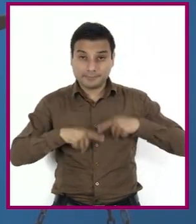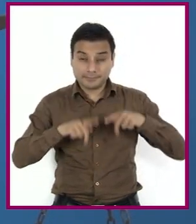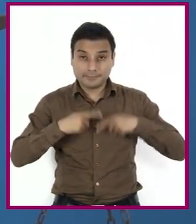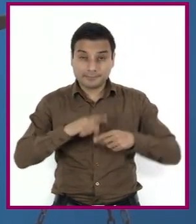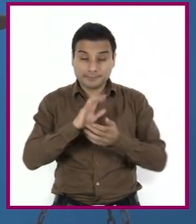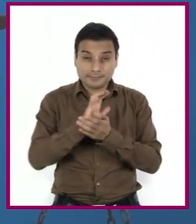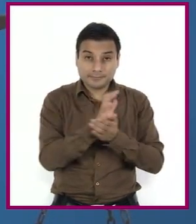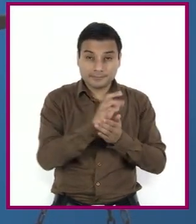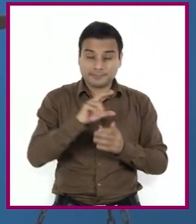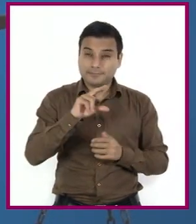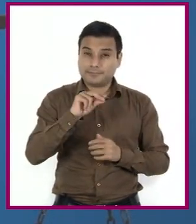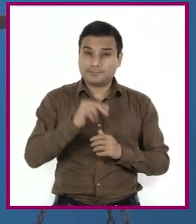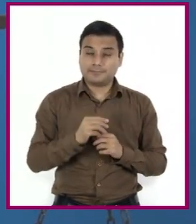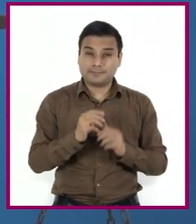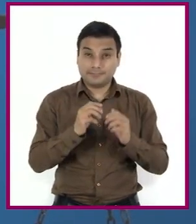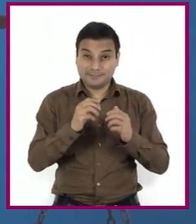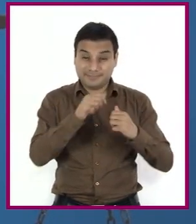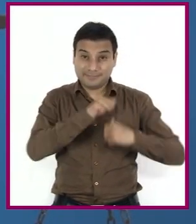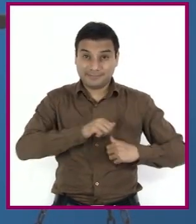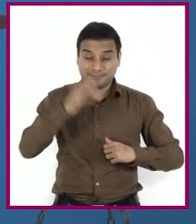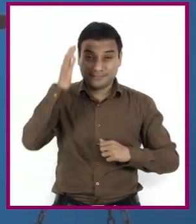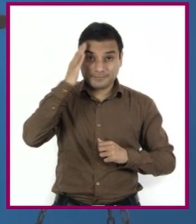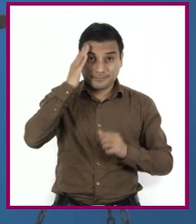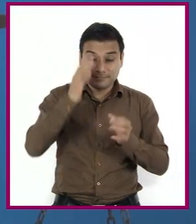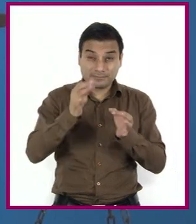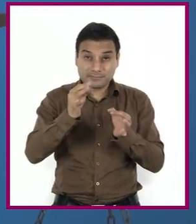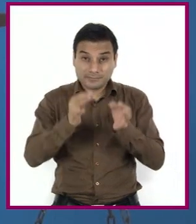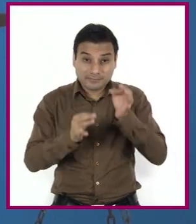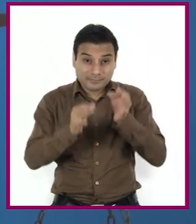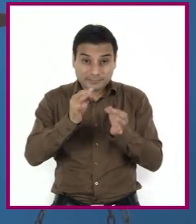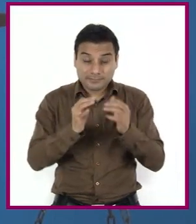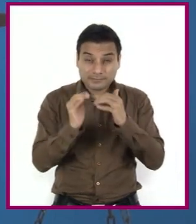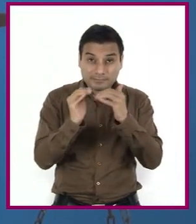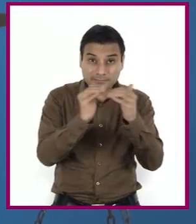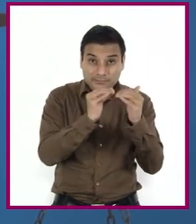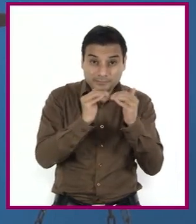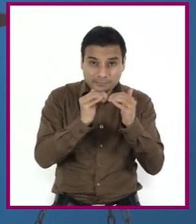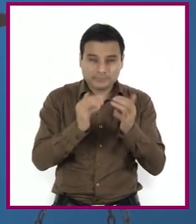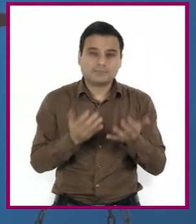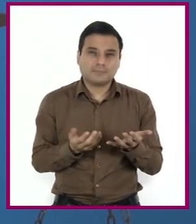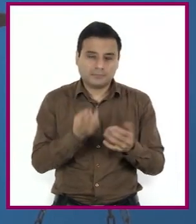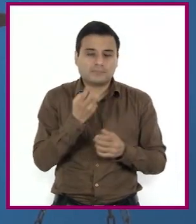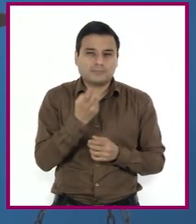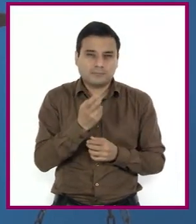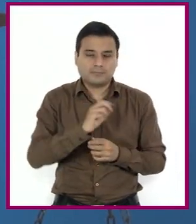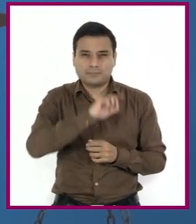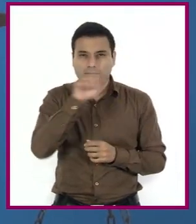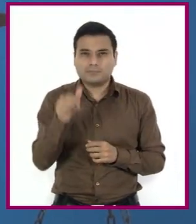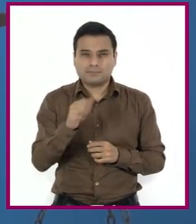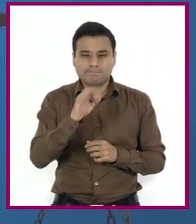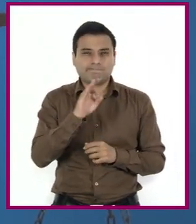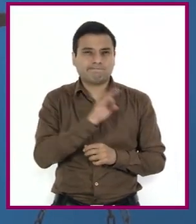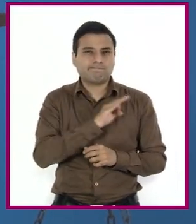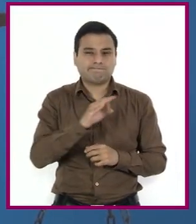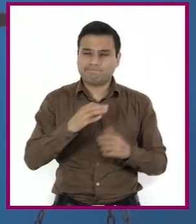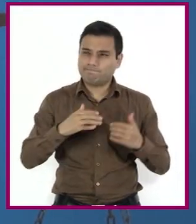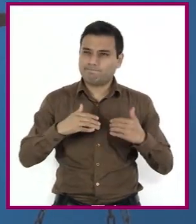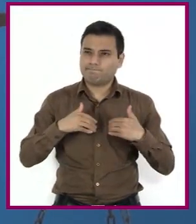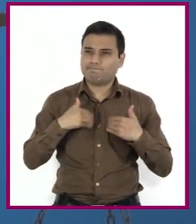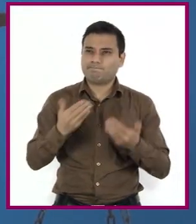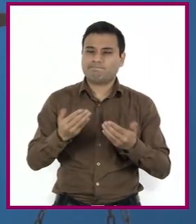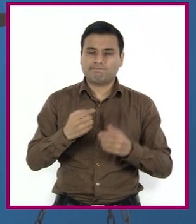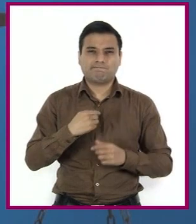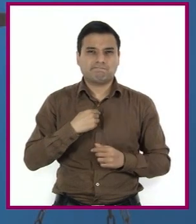El desempeño imparcial de las autoridades a las ciudadanas y ciudadanos genera la certidumbre de que serán tratadas y